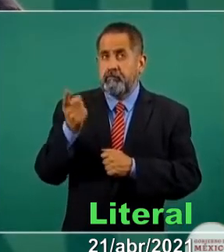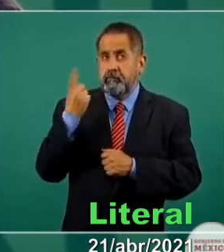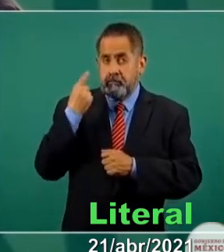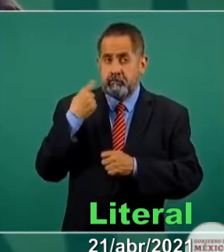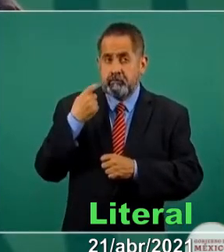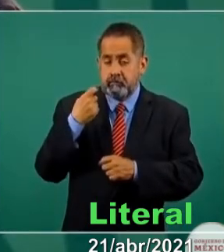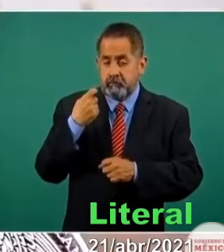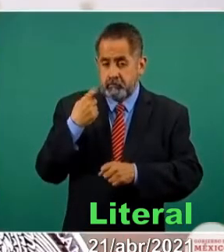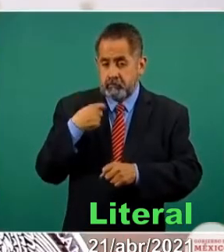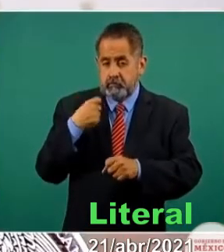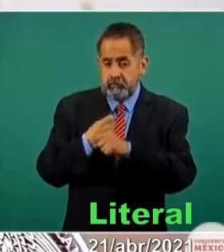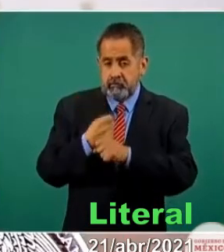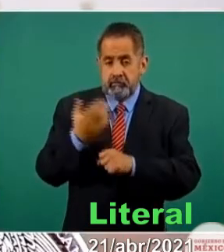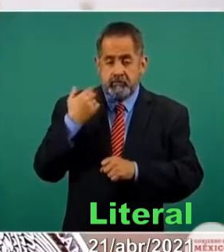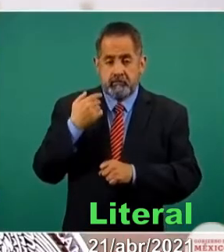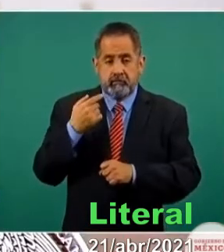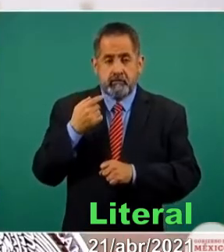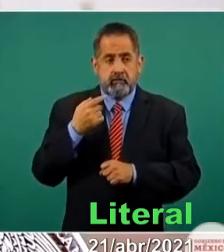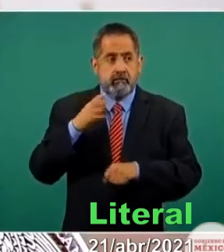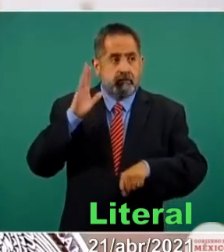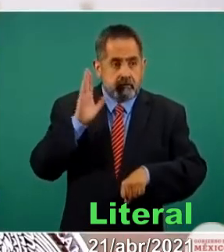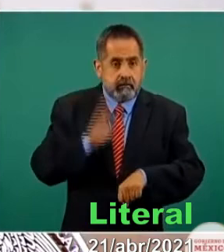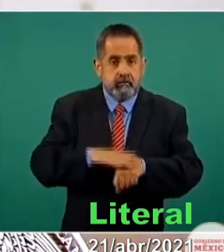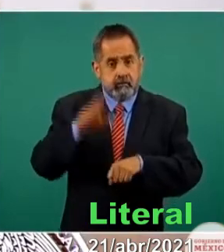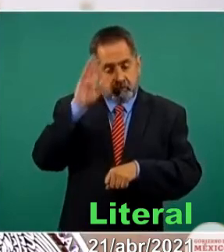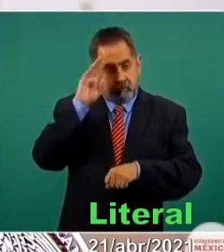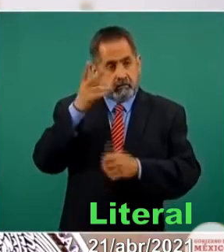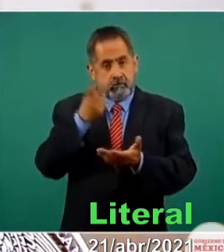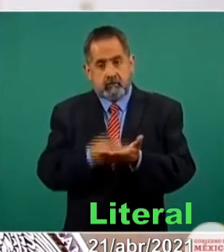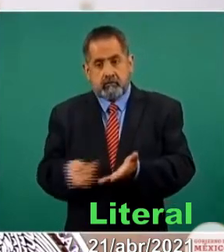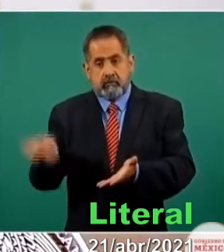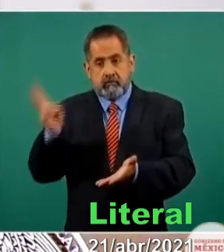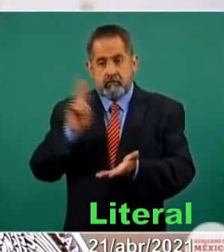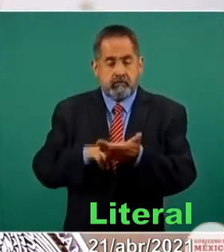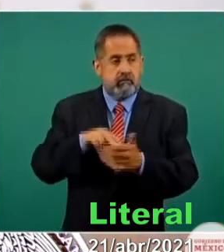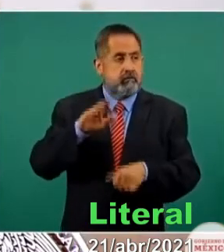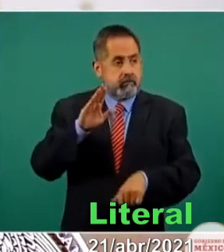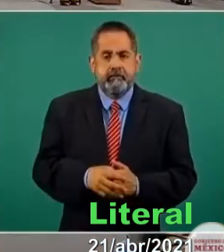pasado aumentó al doble.